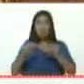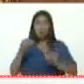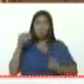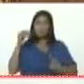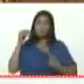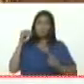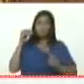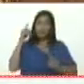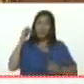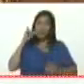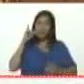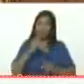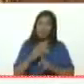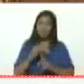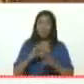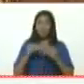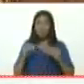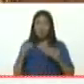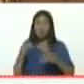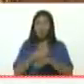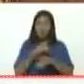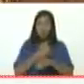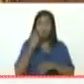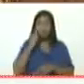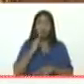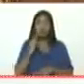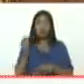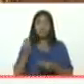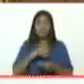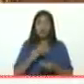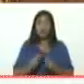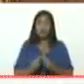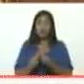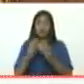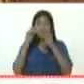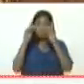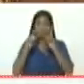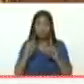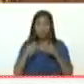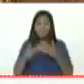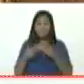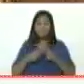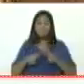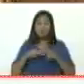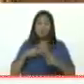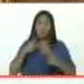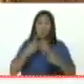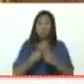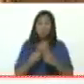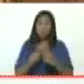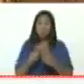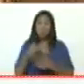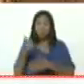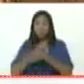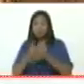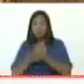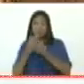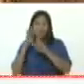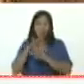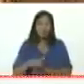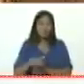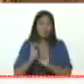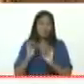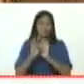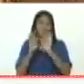fascista. Y acompañar al gobierno bolivariano en la decidida voluntad de enfrentar a los fascistas y derrotarlos.